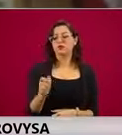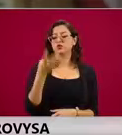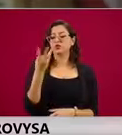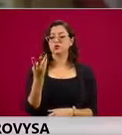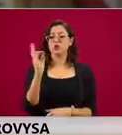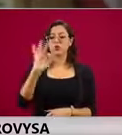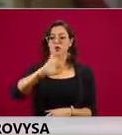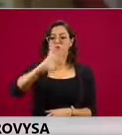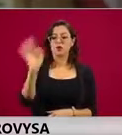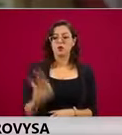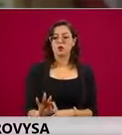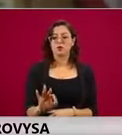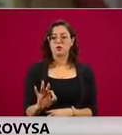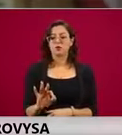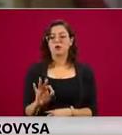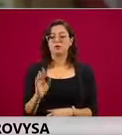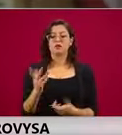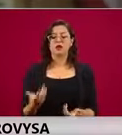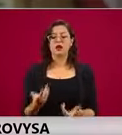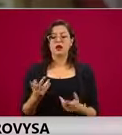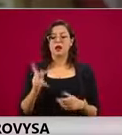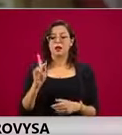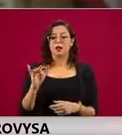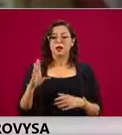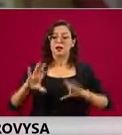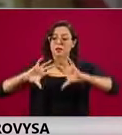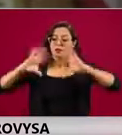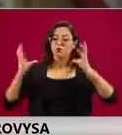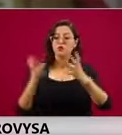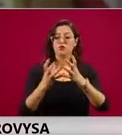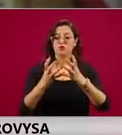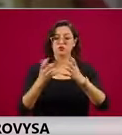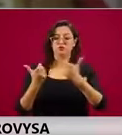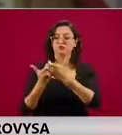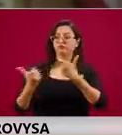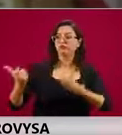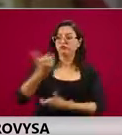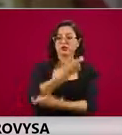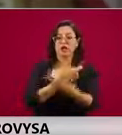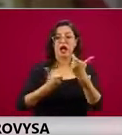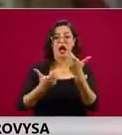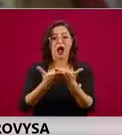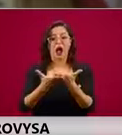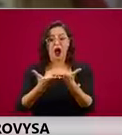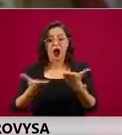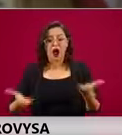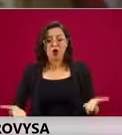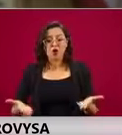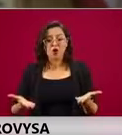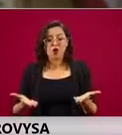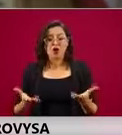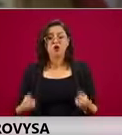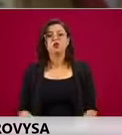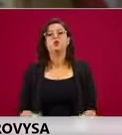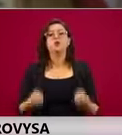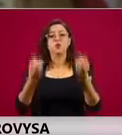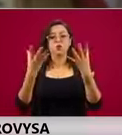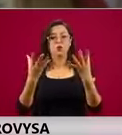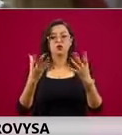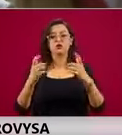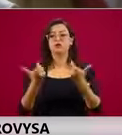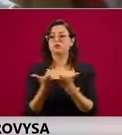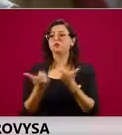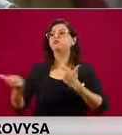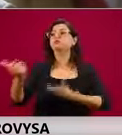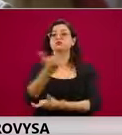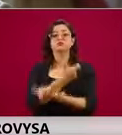40.4% del Producto Mundial. Y ahora, esta participación en la economía